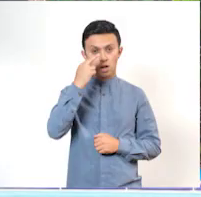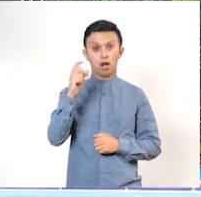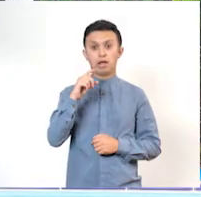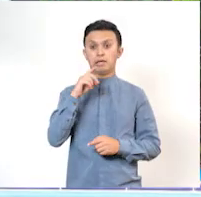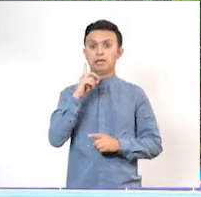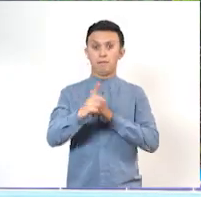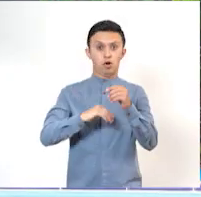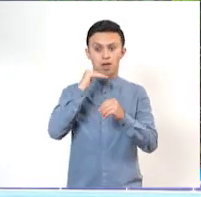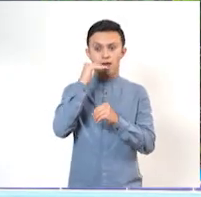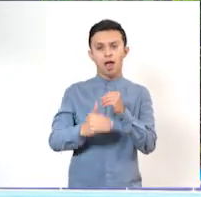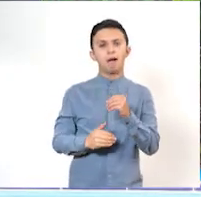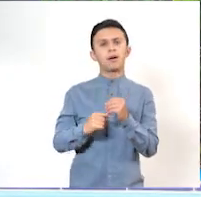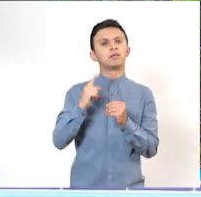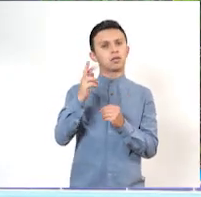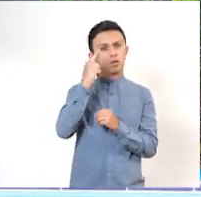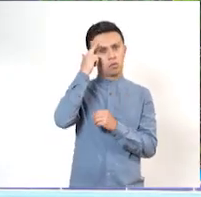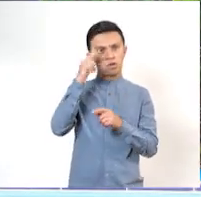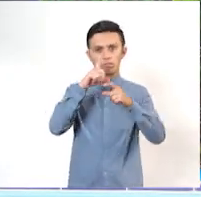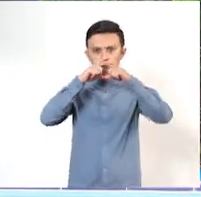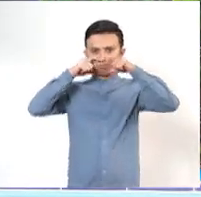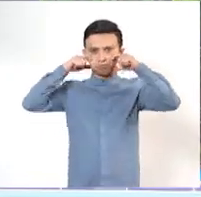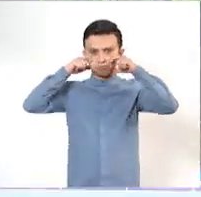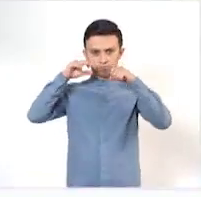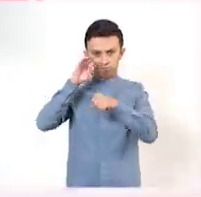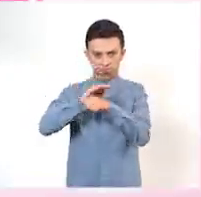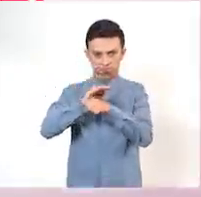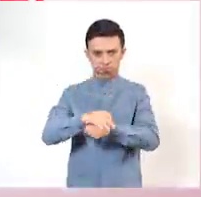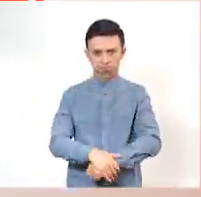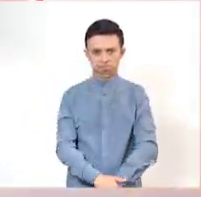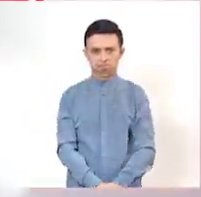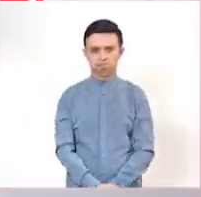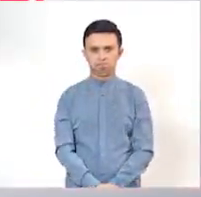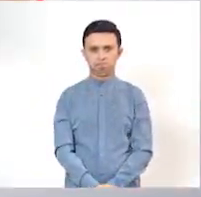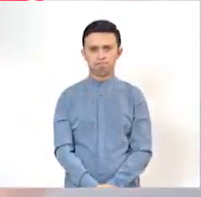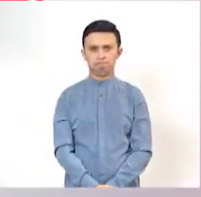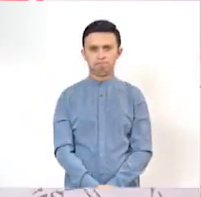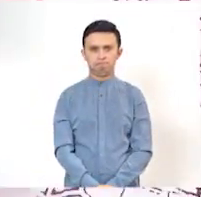Recuerda, al terminar la activación, no olvides la protección.